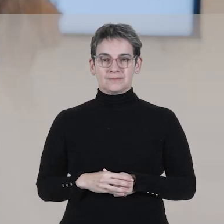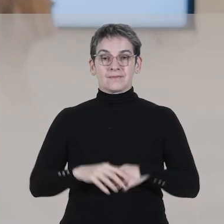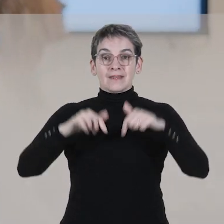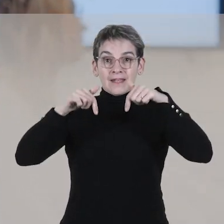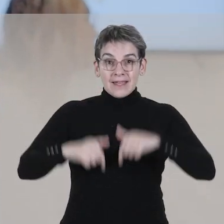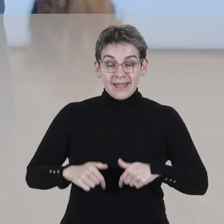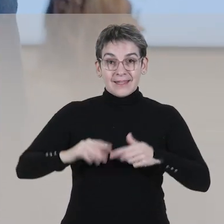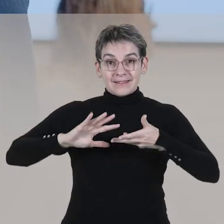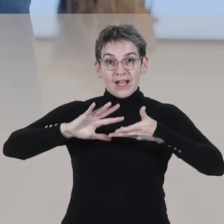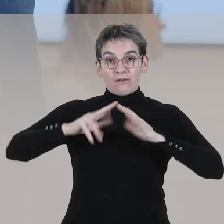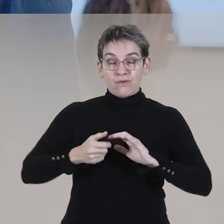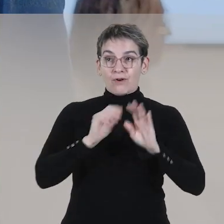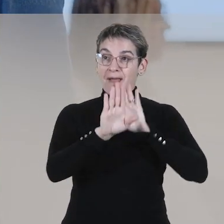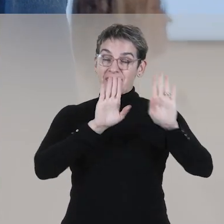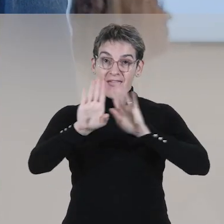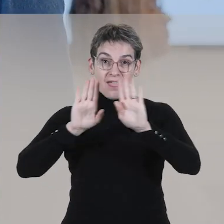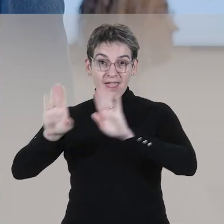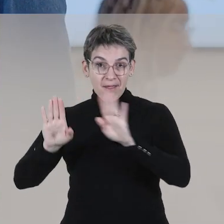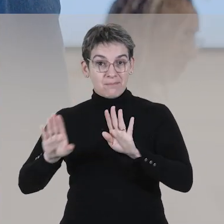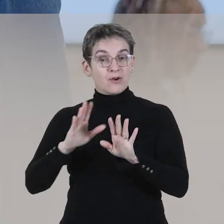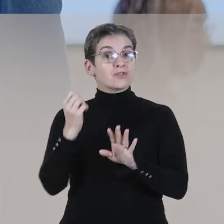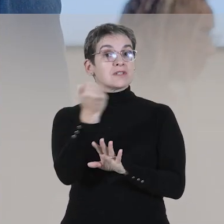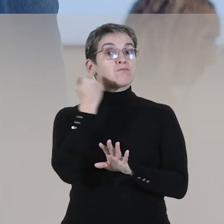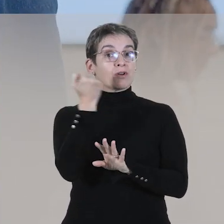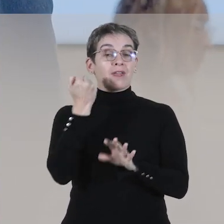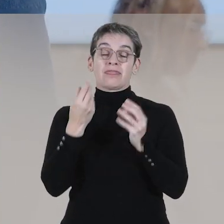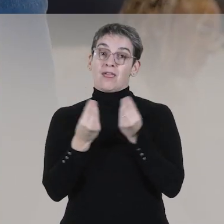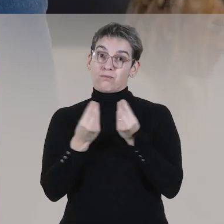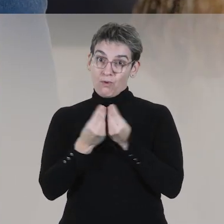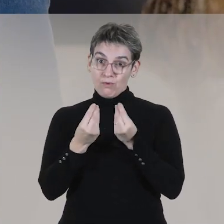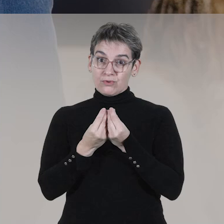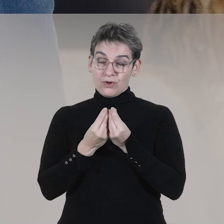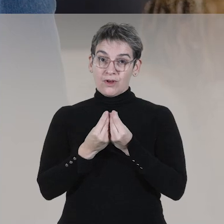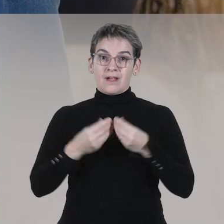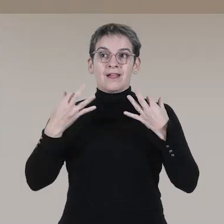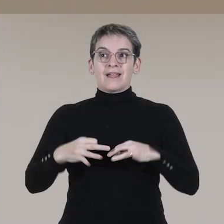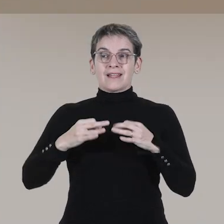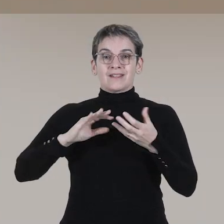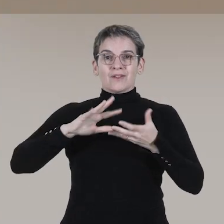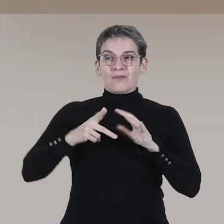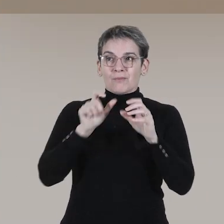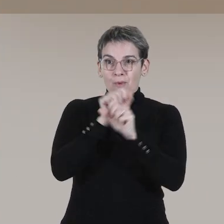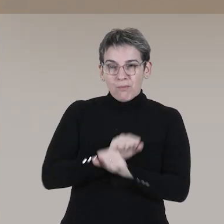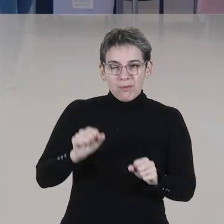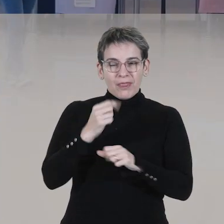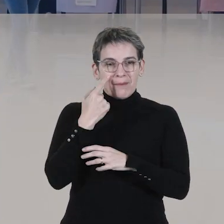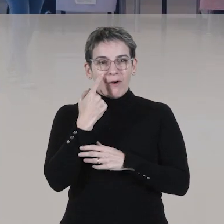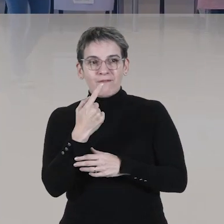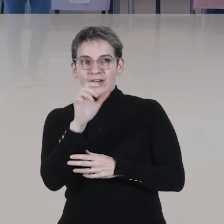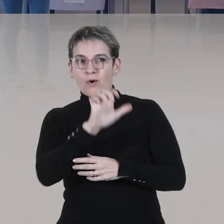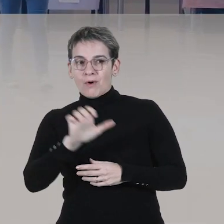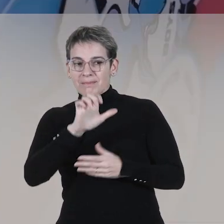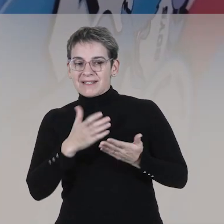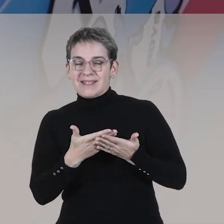Este tipo de expos las encontramos muy importantes, ya que aquí podemos interseccionar con